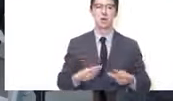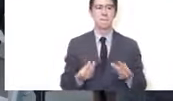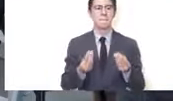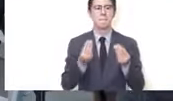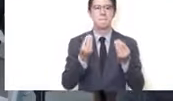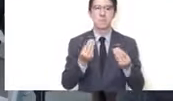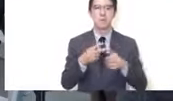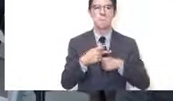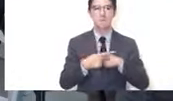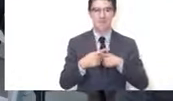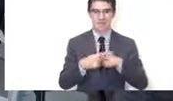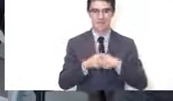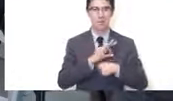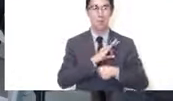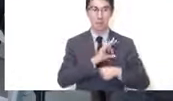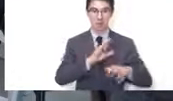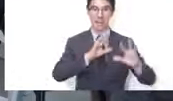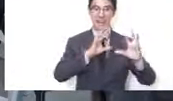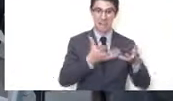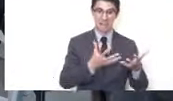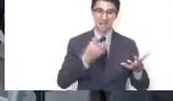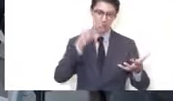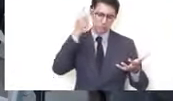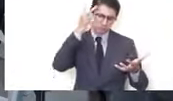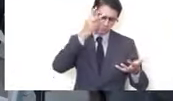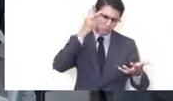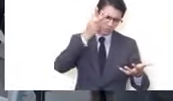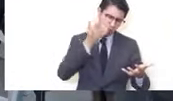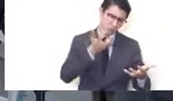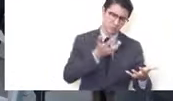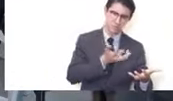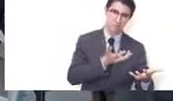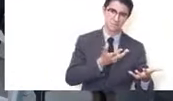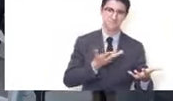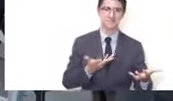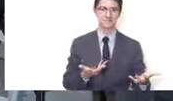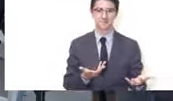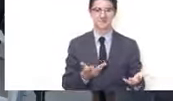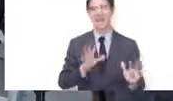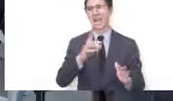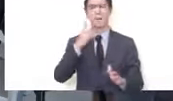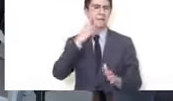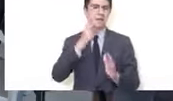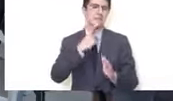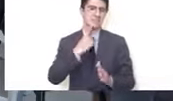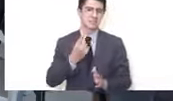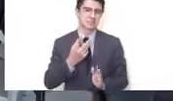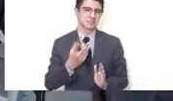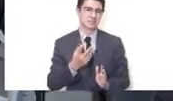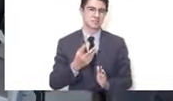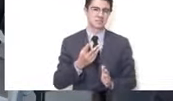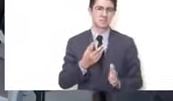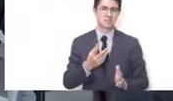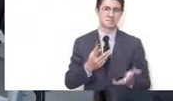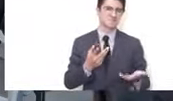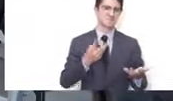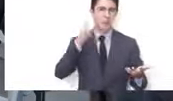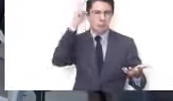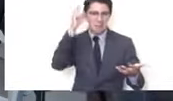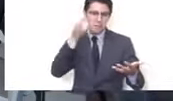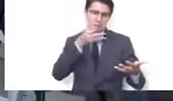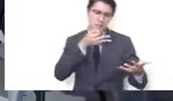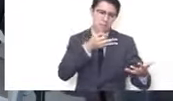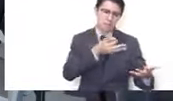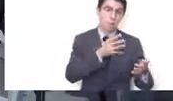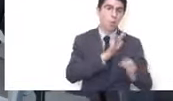36% de la población de Baja California son quienes consumen drogas legales hablamos de tabaco y alcohol el